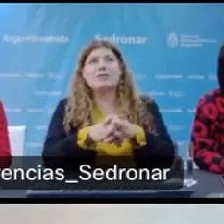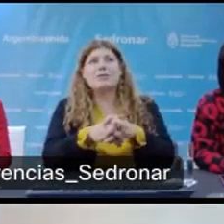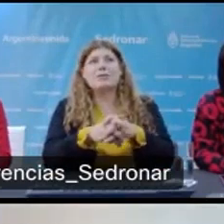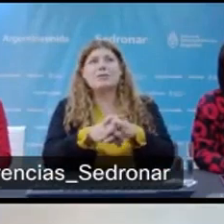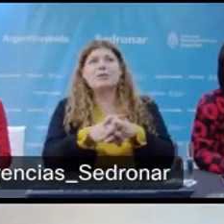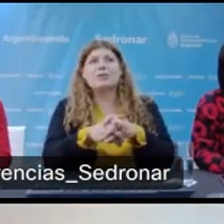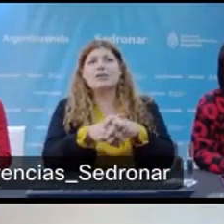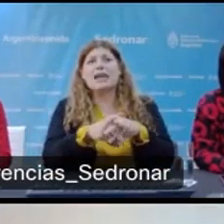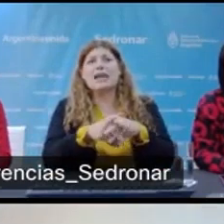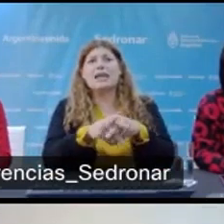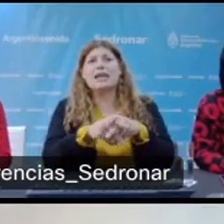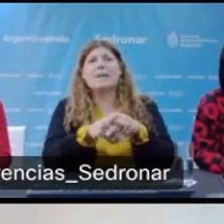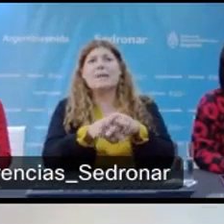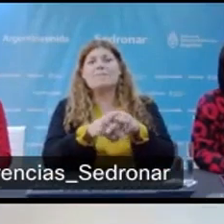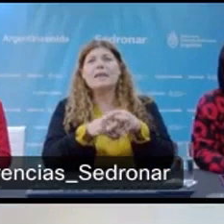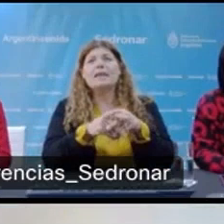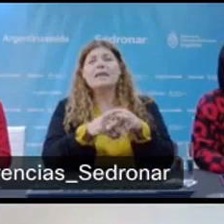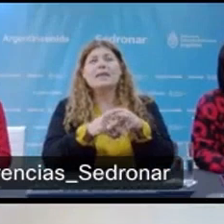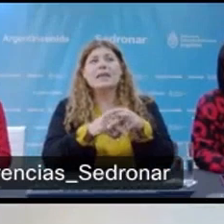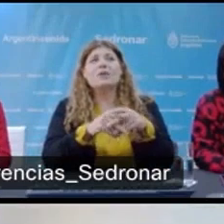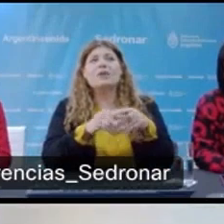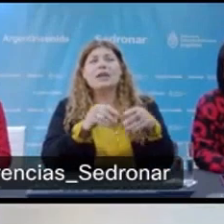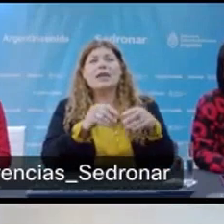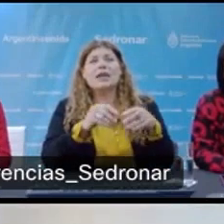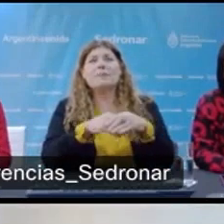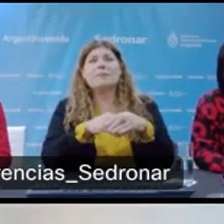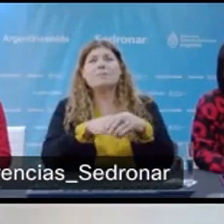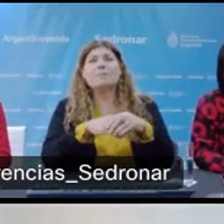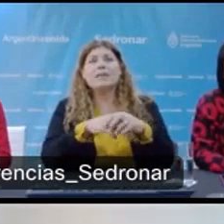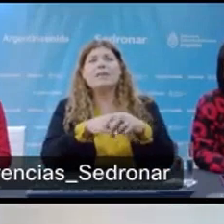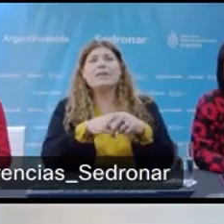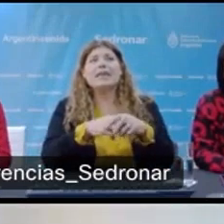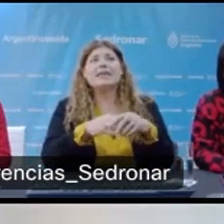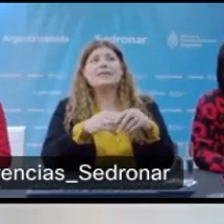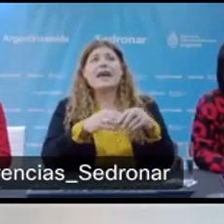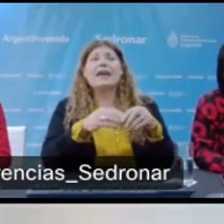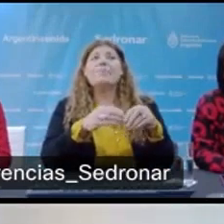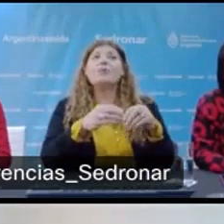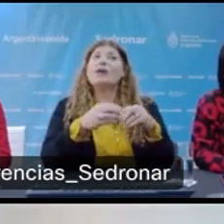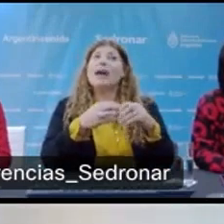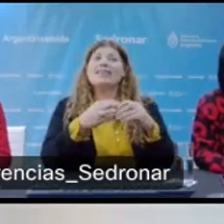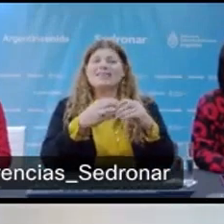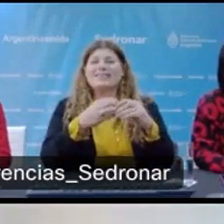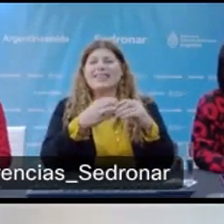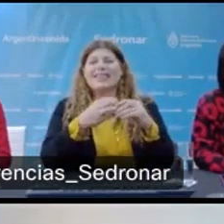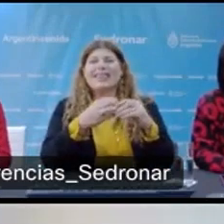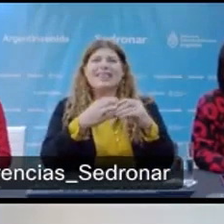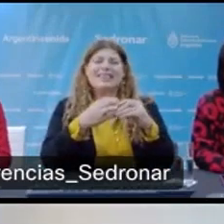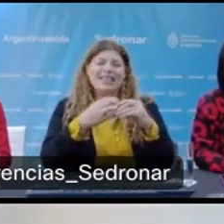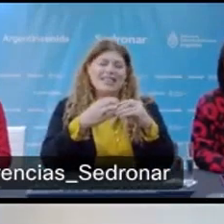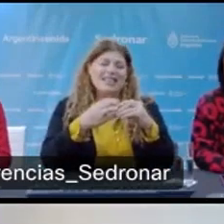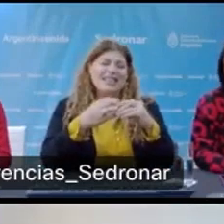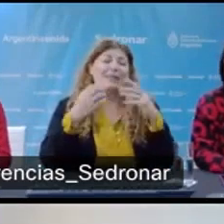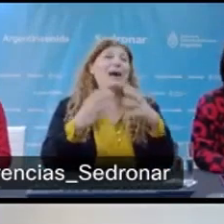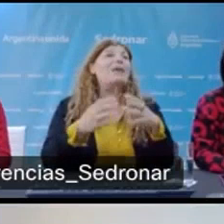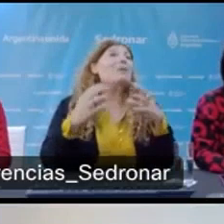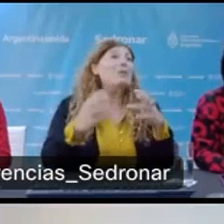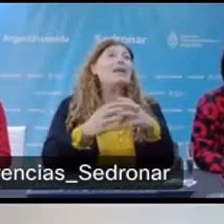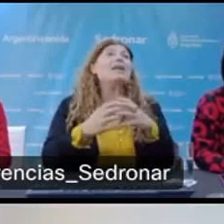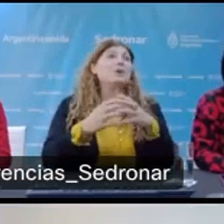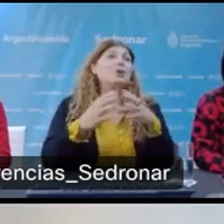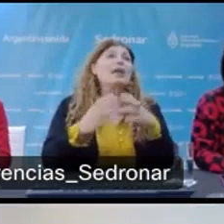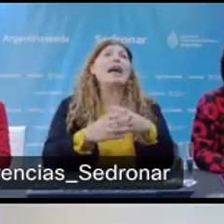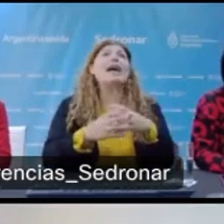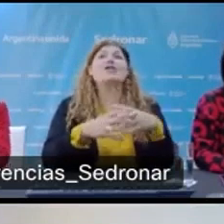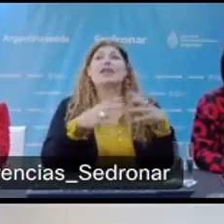para nosotros es una alegría. Creemos que en esta época de